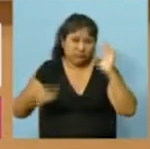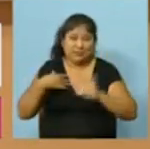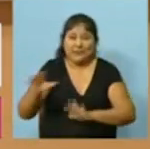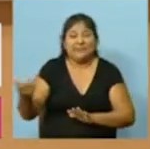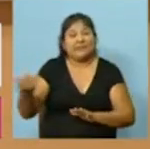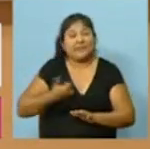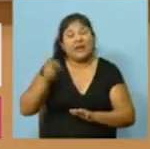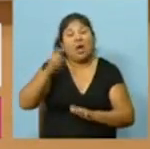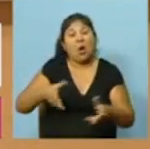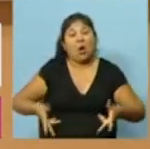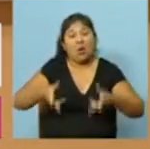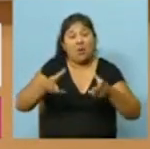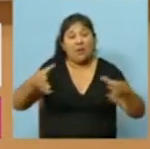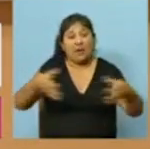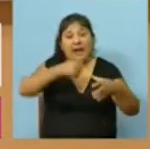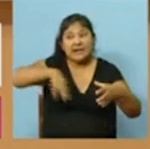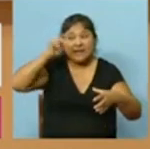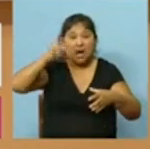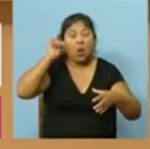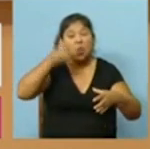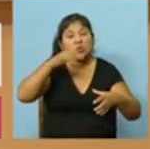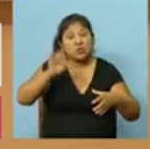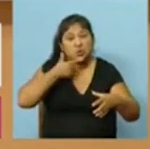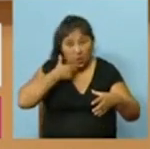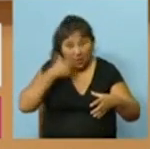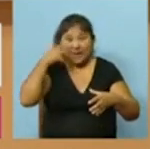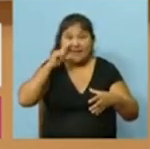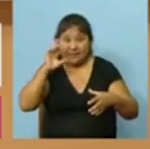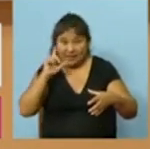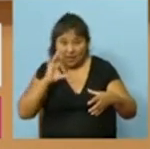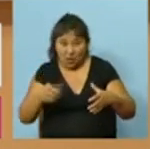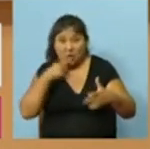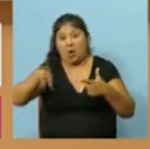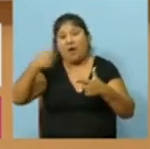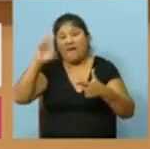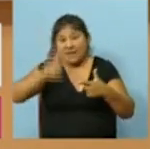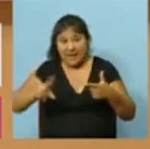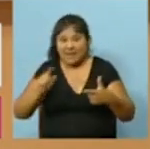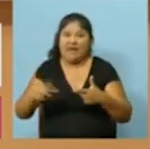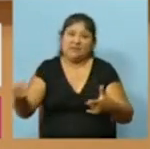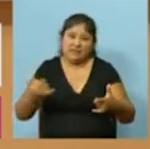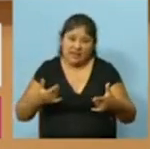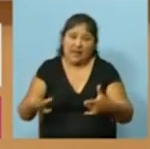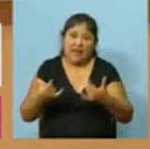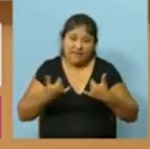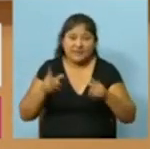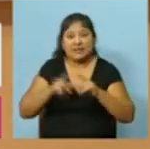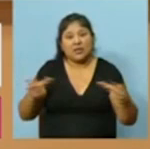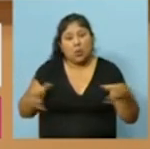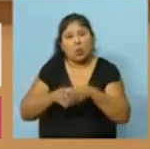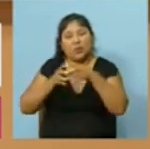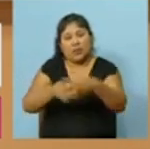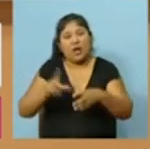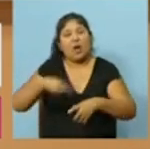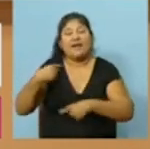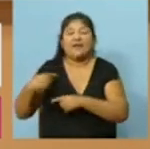recursos hídricos o vialidad por un lado y asistencia directa desde el ministerio de desarrollo humano por